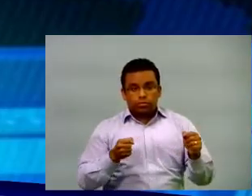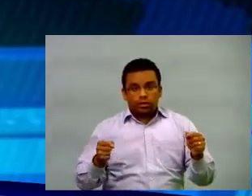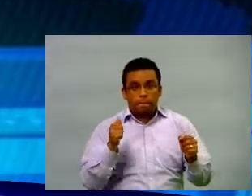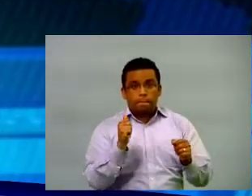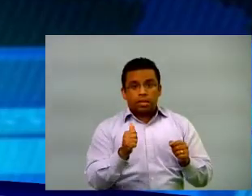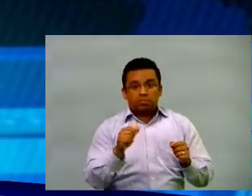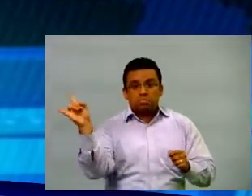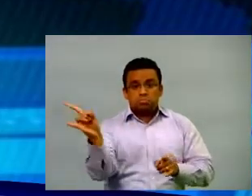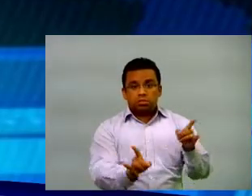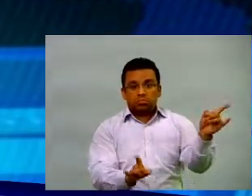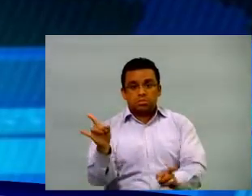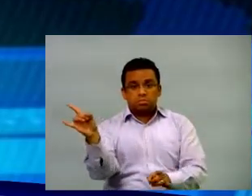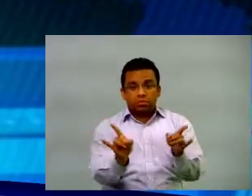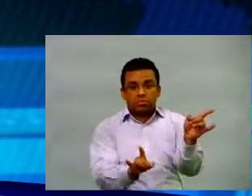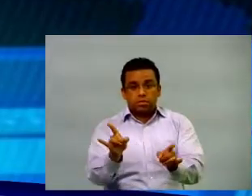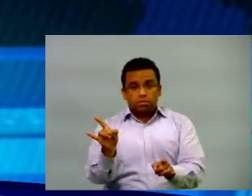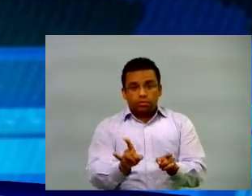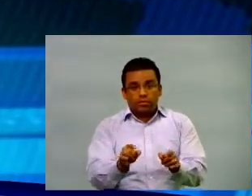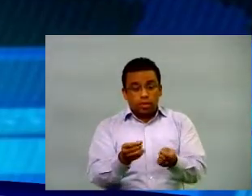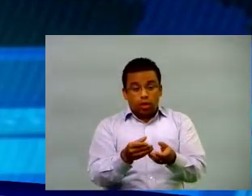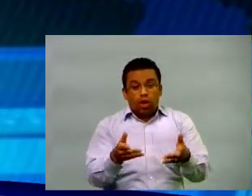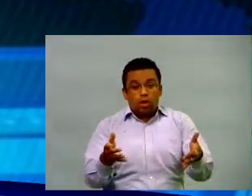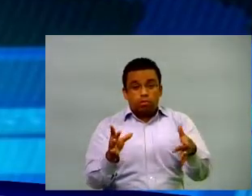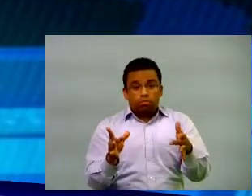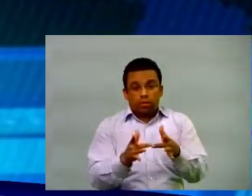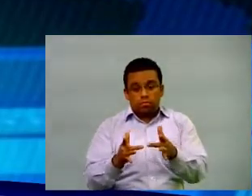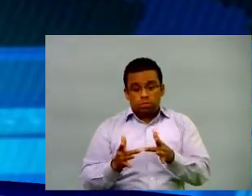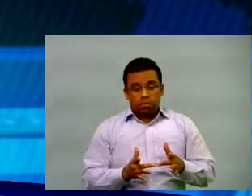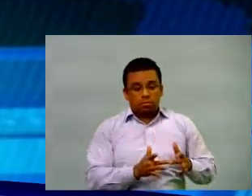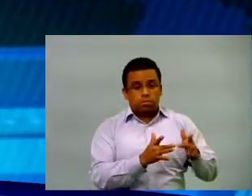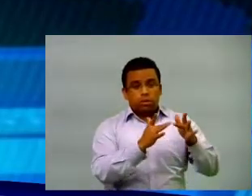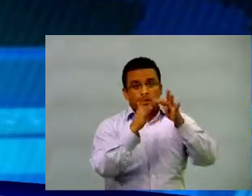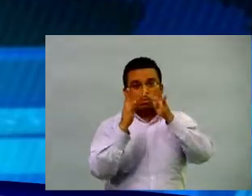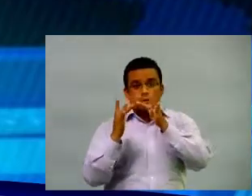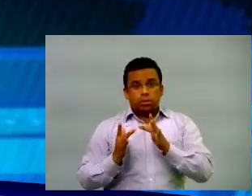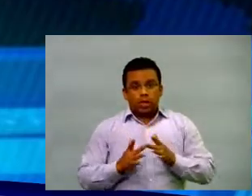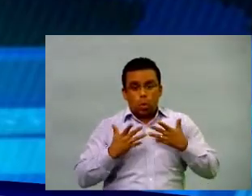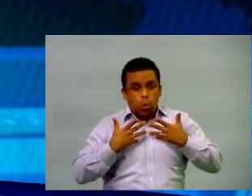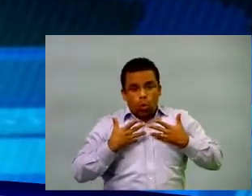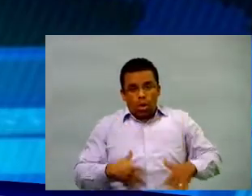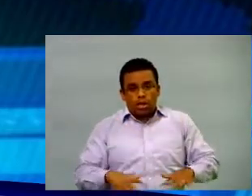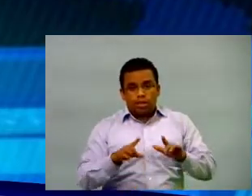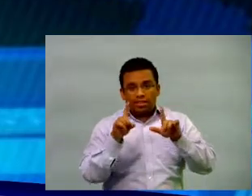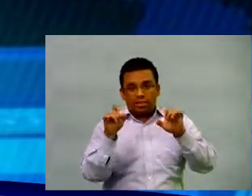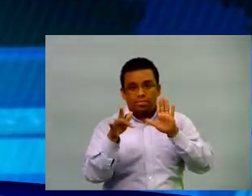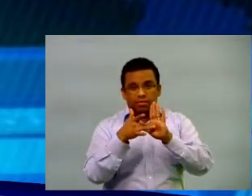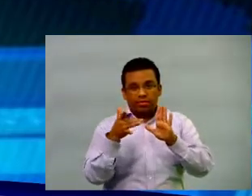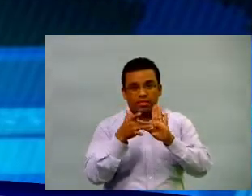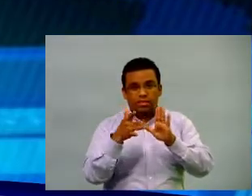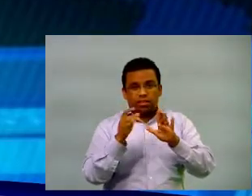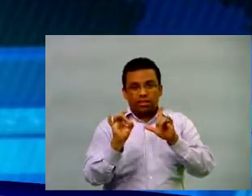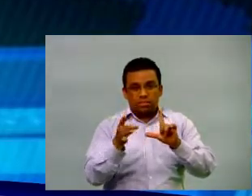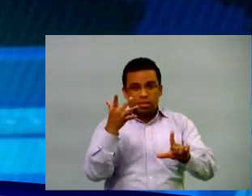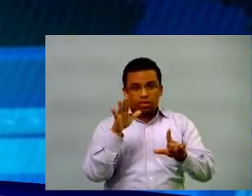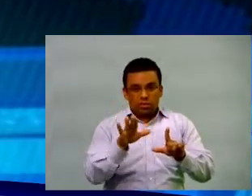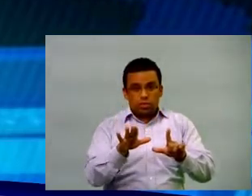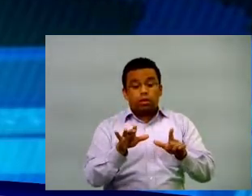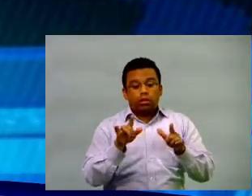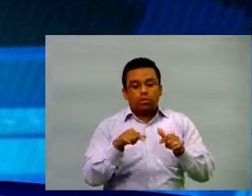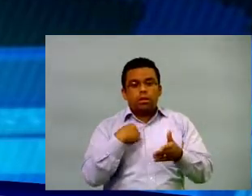automática y todo tipo de dispositivos conectados, no solo para solucionar los problemas de la vida